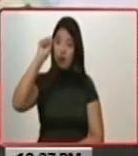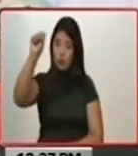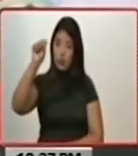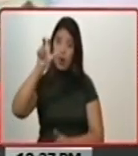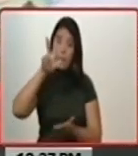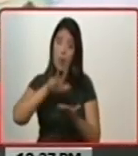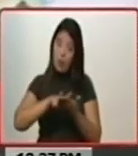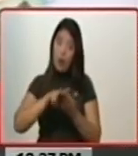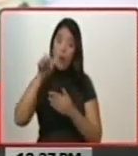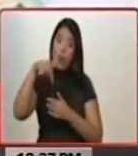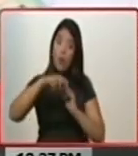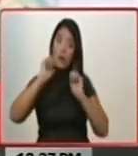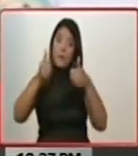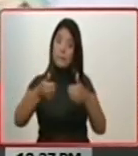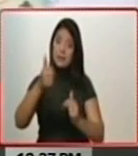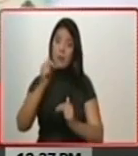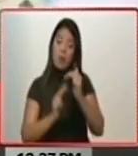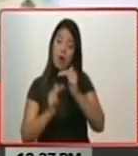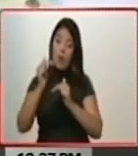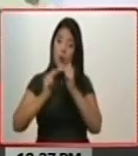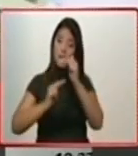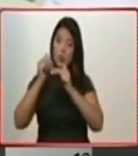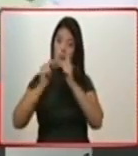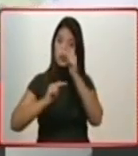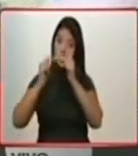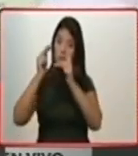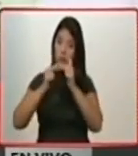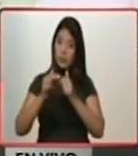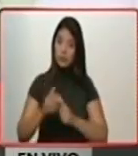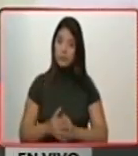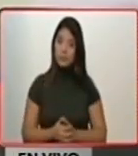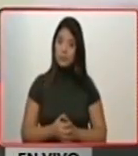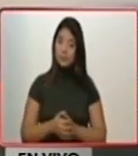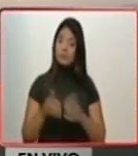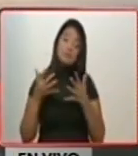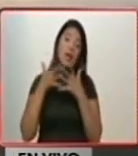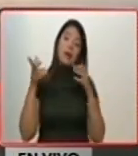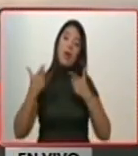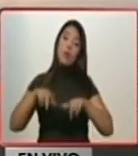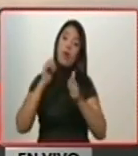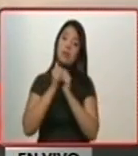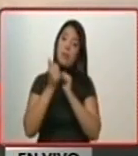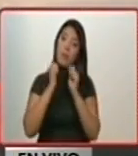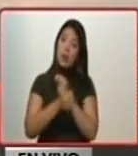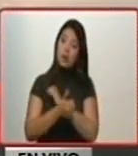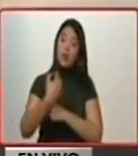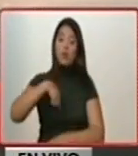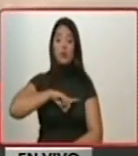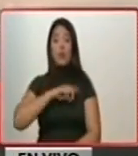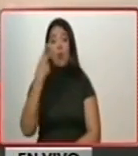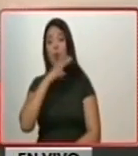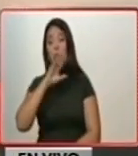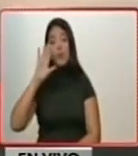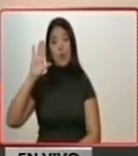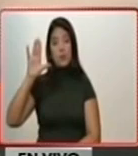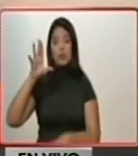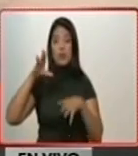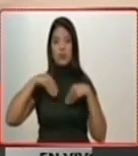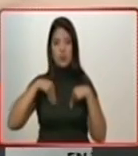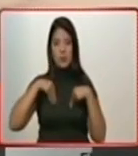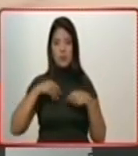Hoy iniciamos ya la construcción de ese gran complejo deportivo. Fue un compromiso que